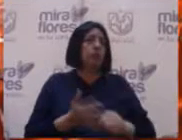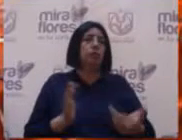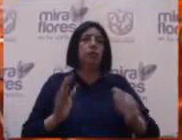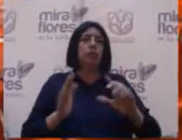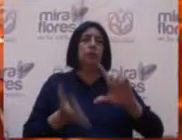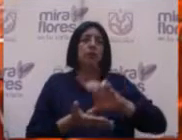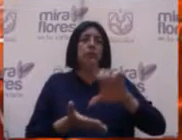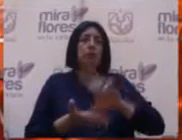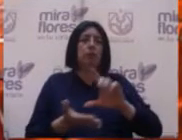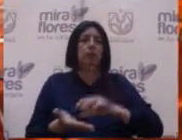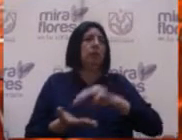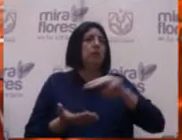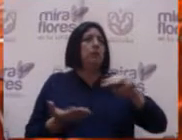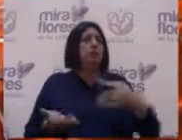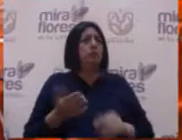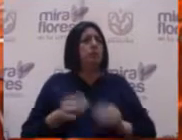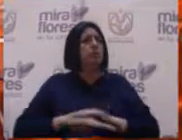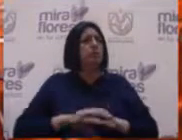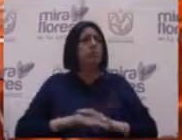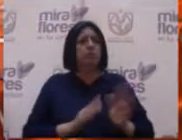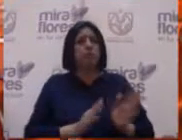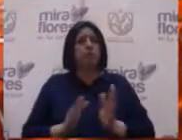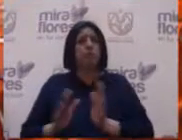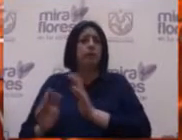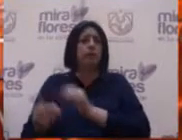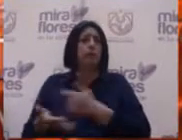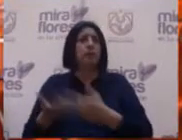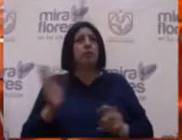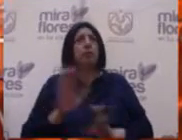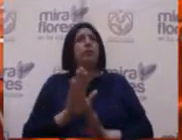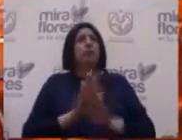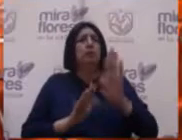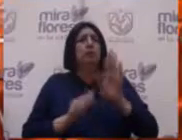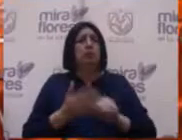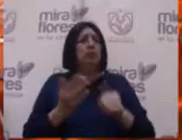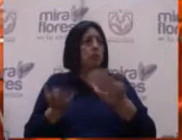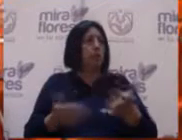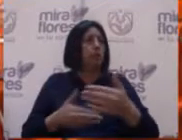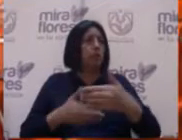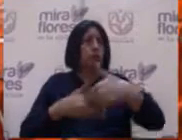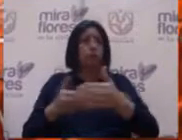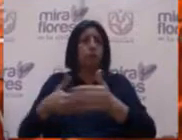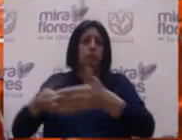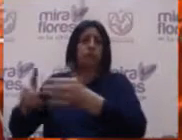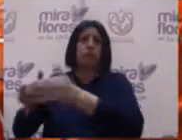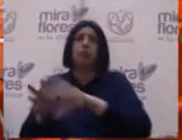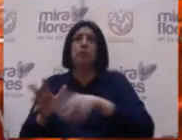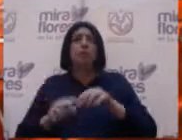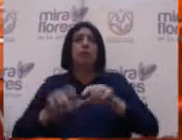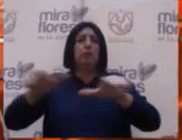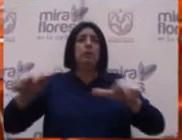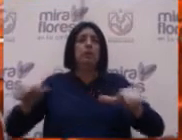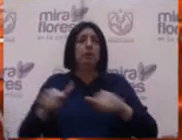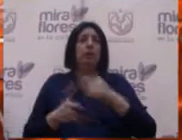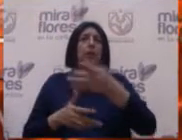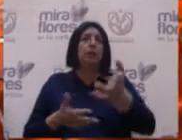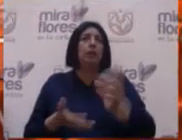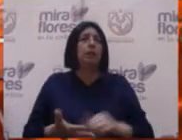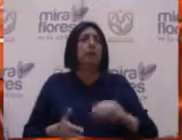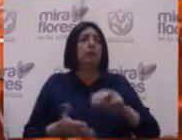Metropolitana, que regula el proceso de planificación de desarrollo territorial urbano del área metropolitana, cumpliendo